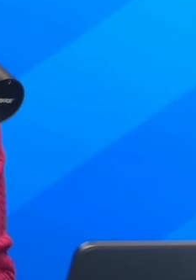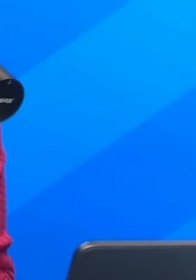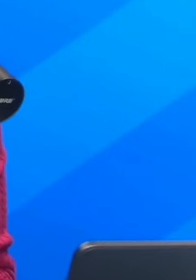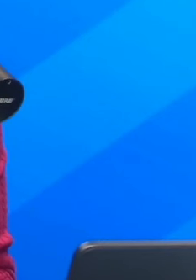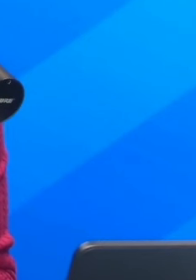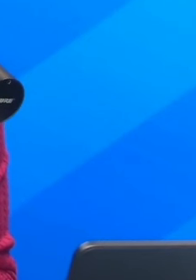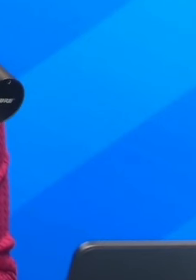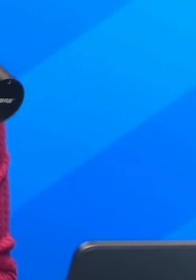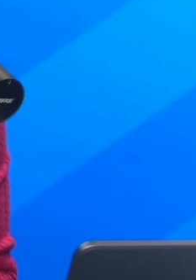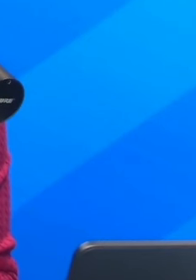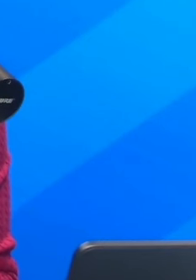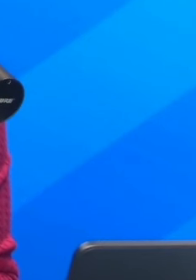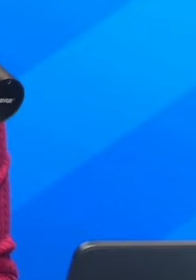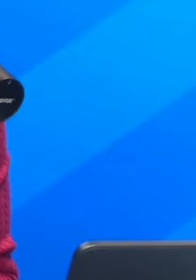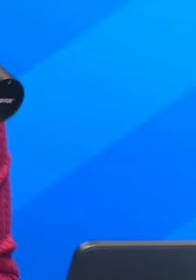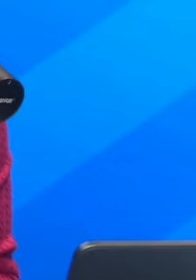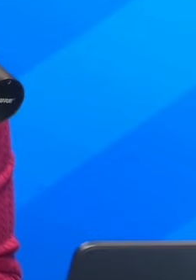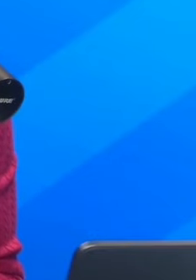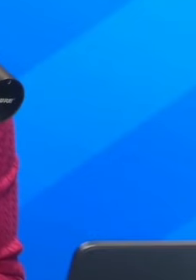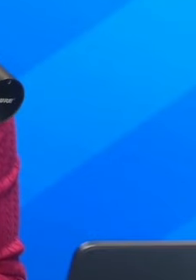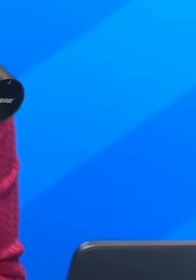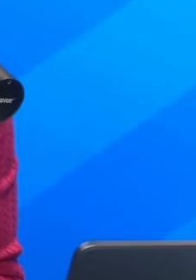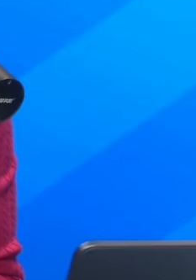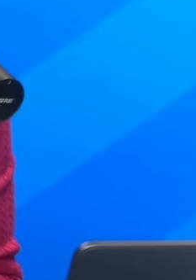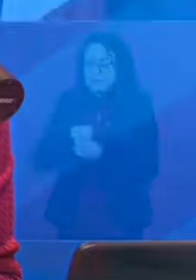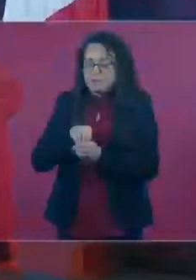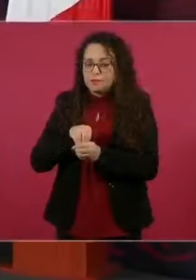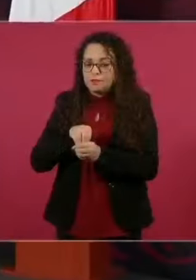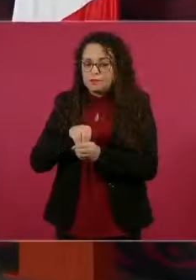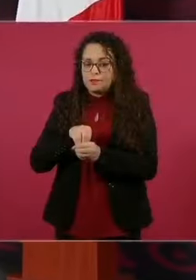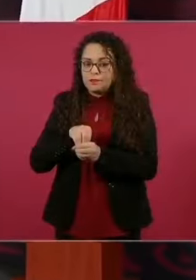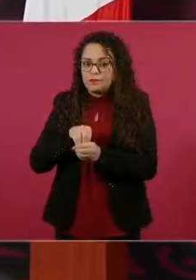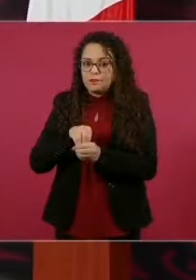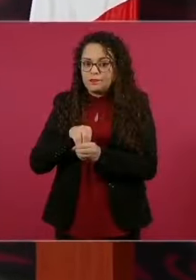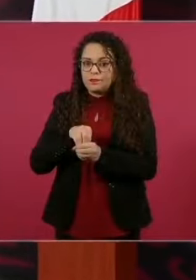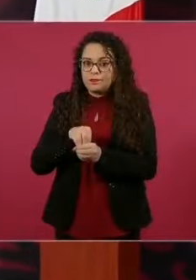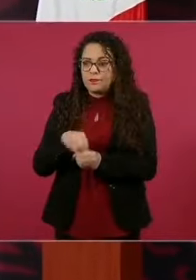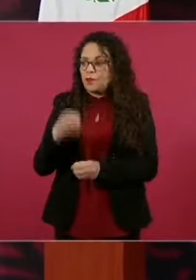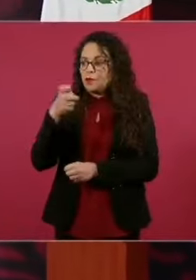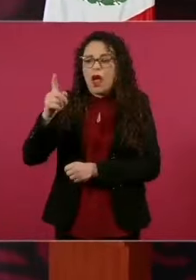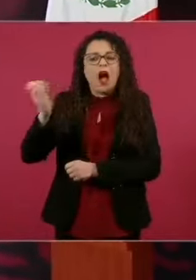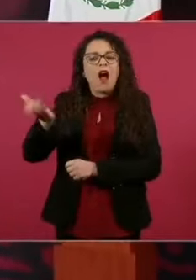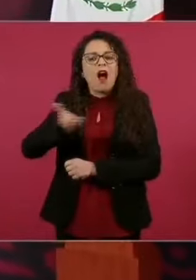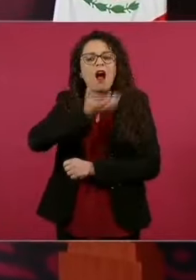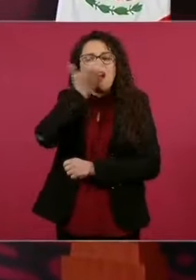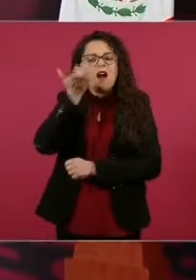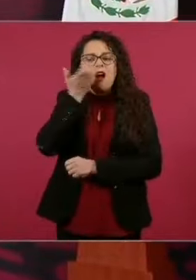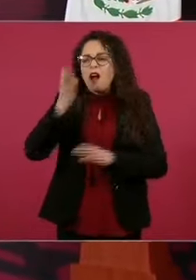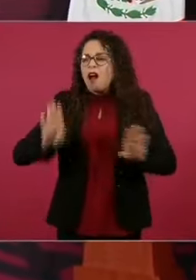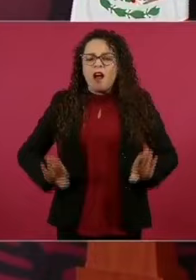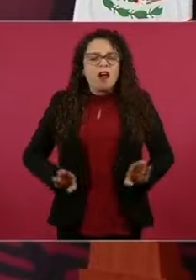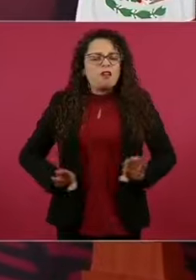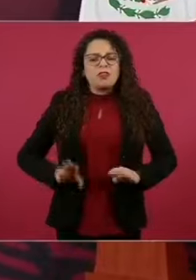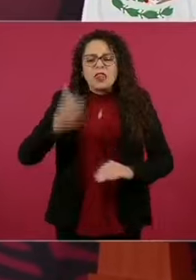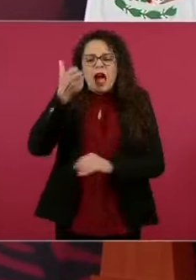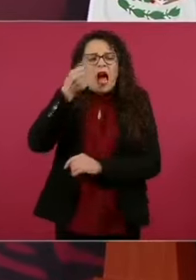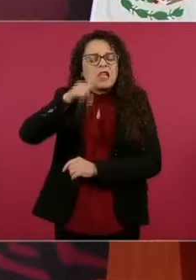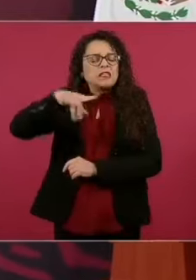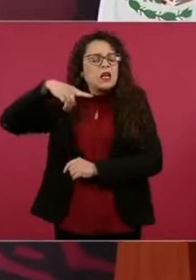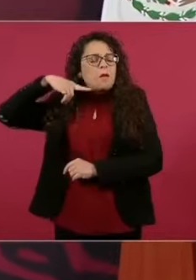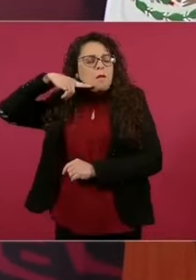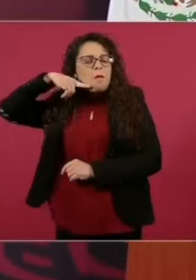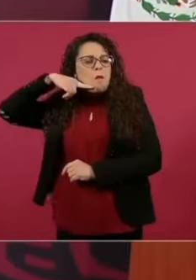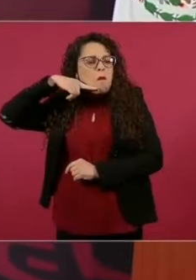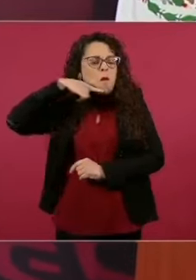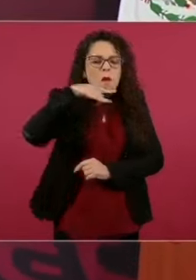anoche ningún pésame por la muerte de Carlos Urzúa, su primer secretario de Hacienda, quien renunció a los siete meses